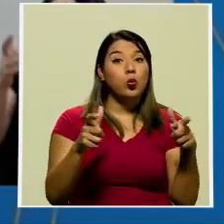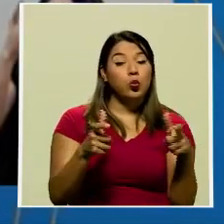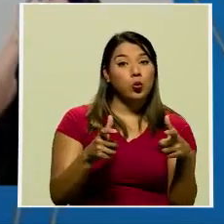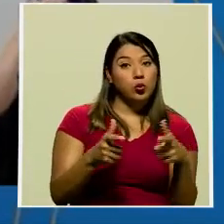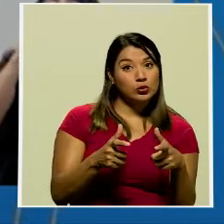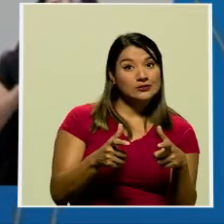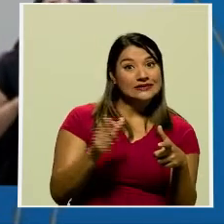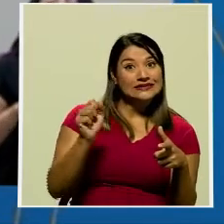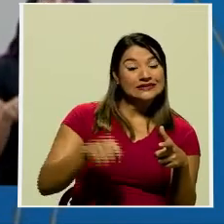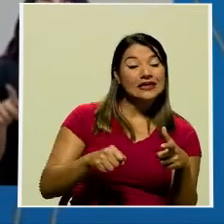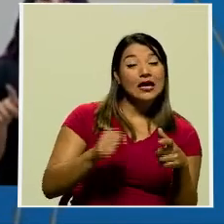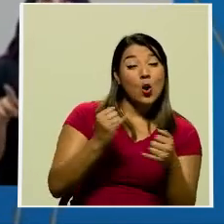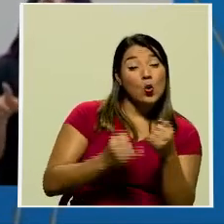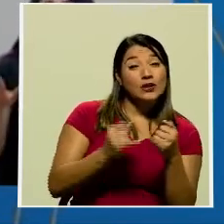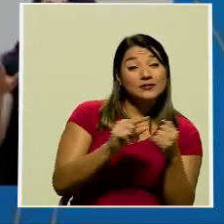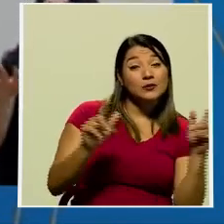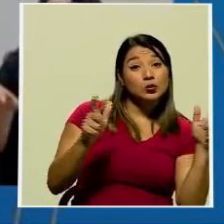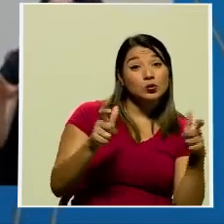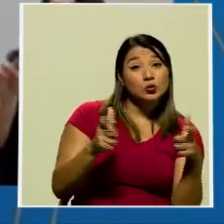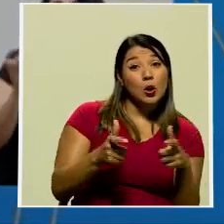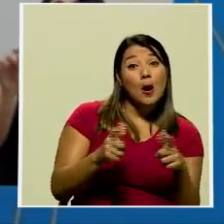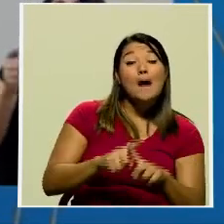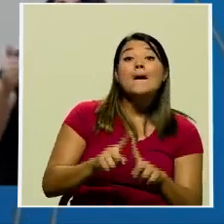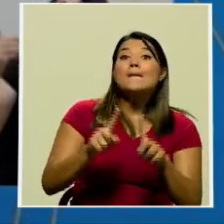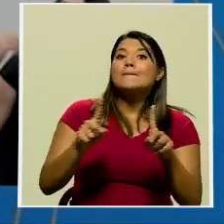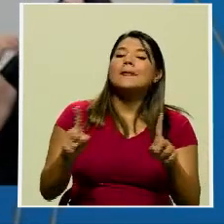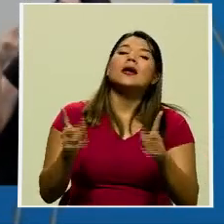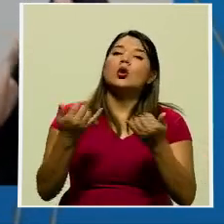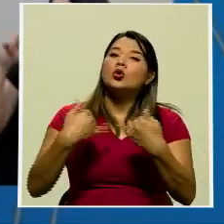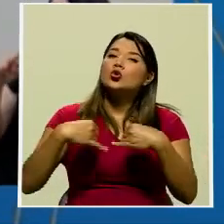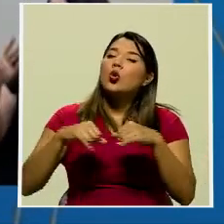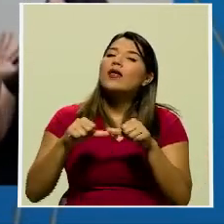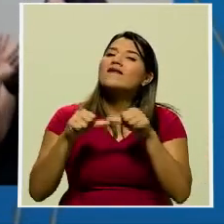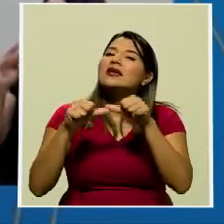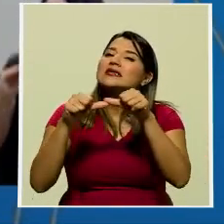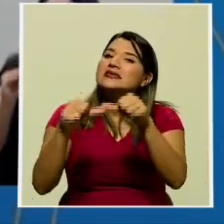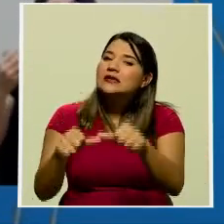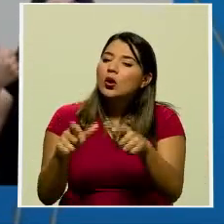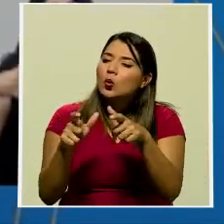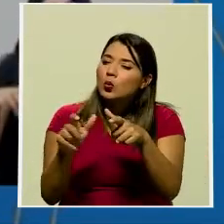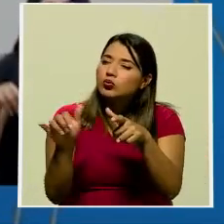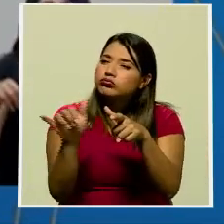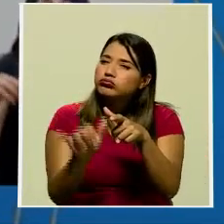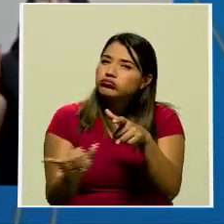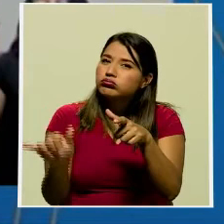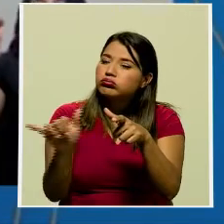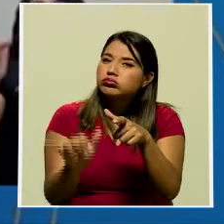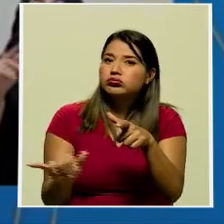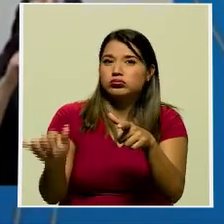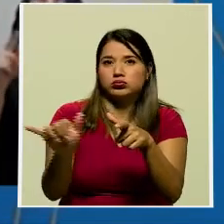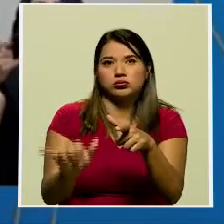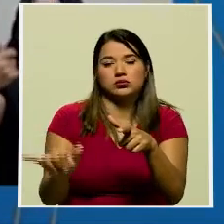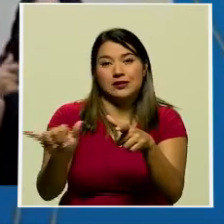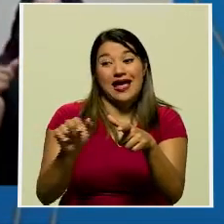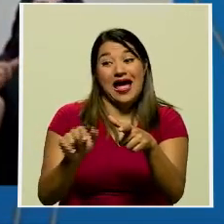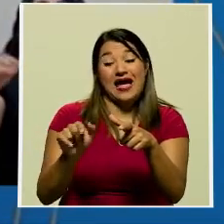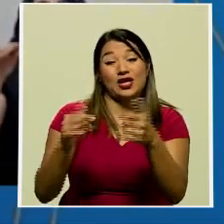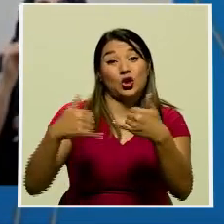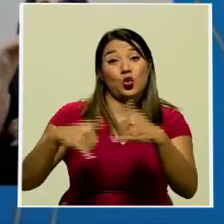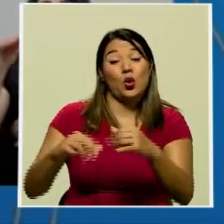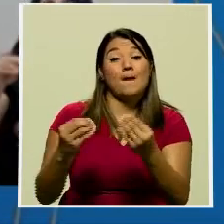no obstante el promedio de las últimas semanas todavía lo mantiene dentro del rango del índice de